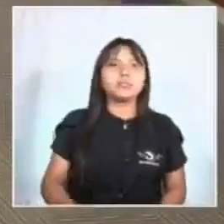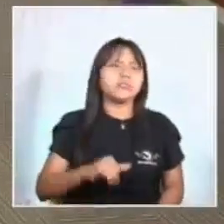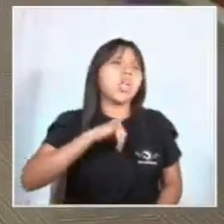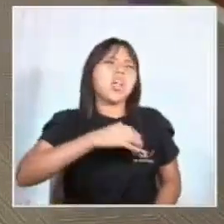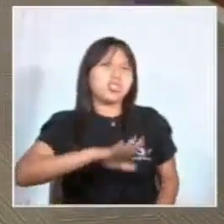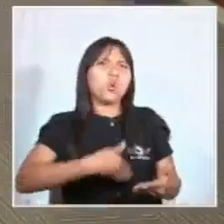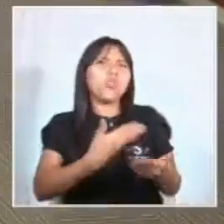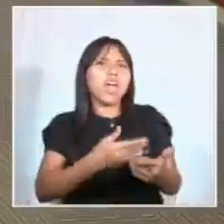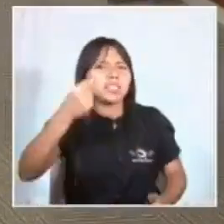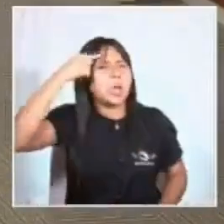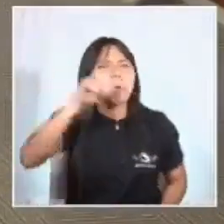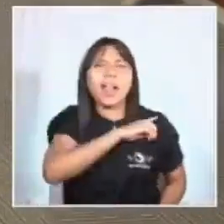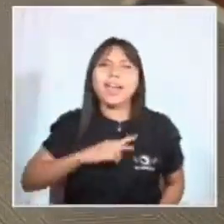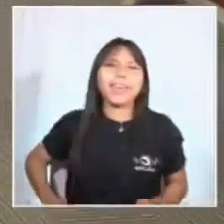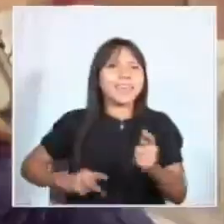nací para reinar.